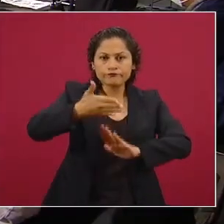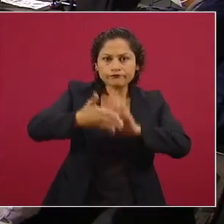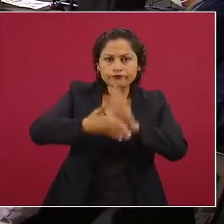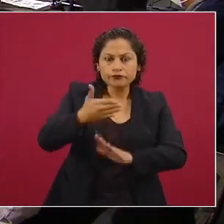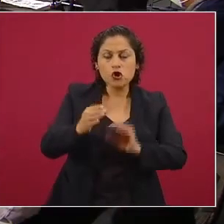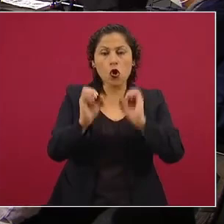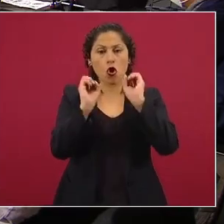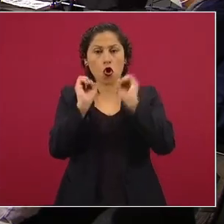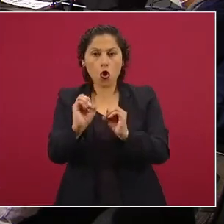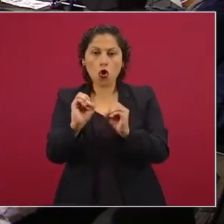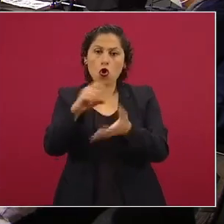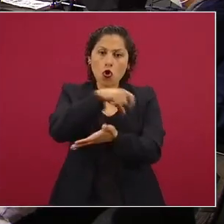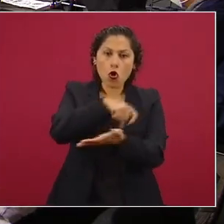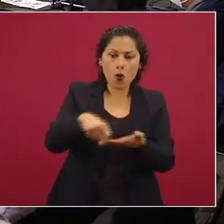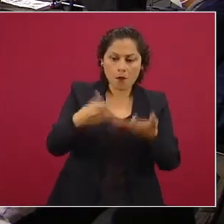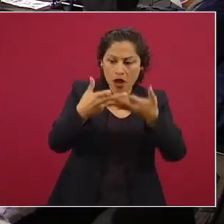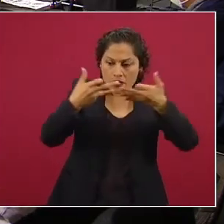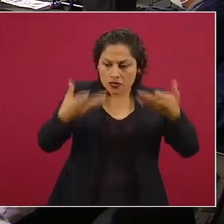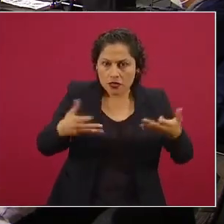para comprar terreno